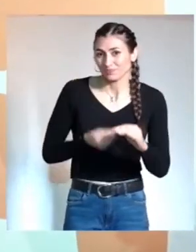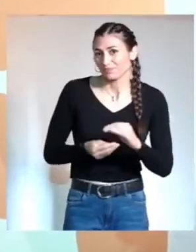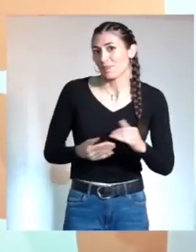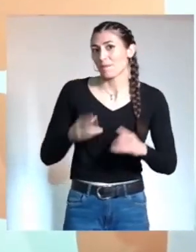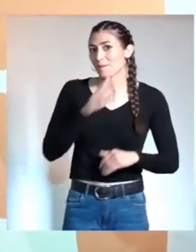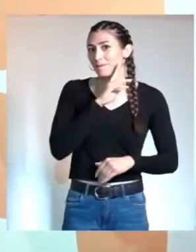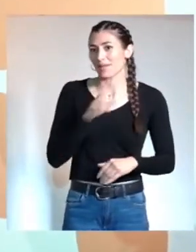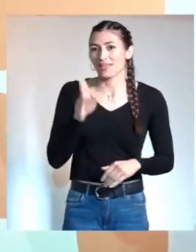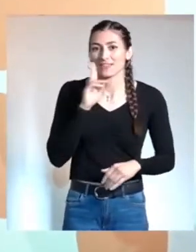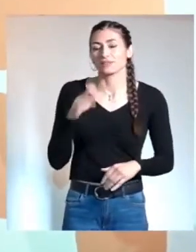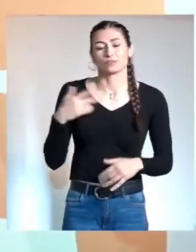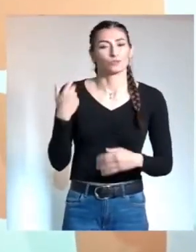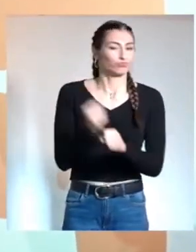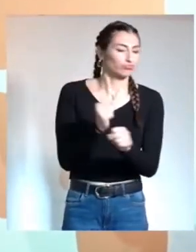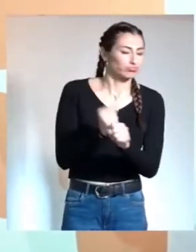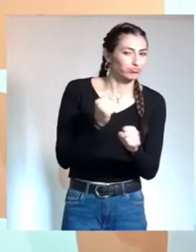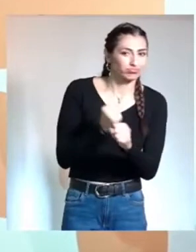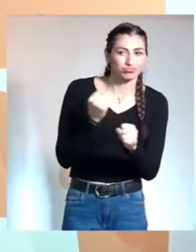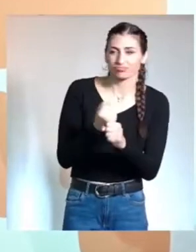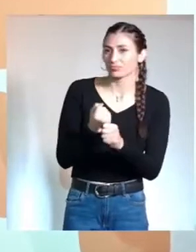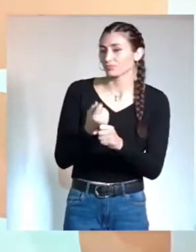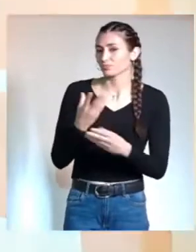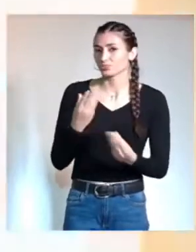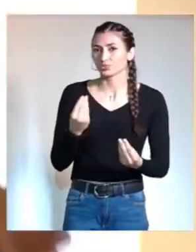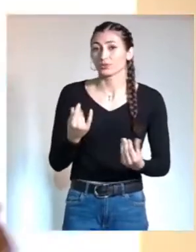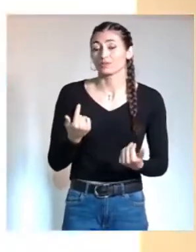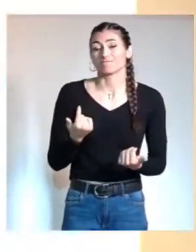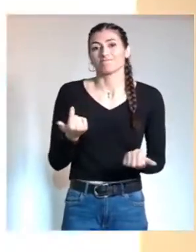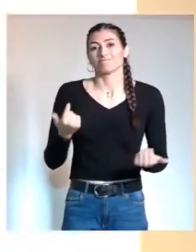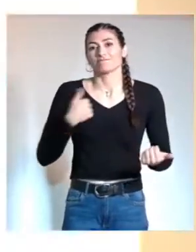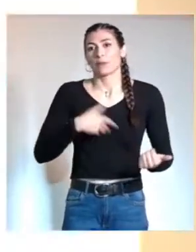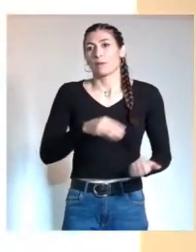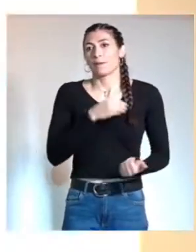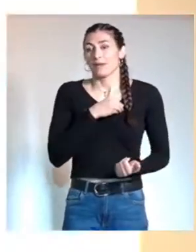febrero, tiene mucho curro. Desgraciadamente para mí he tenido que